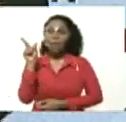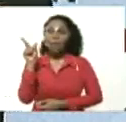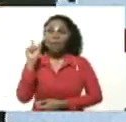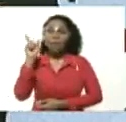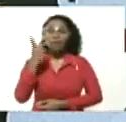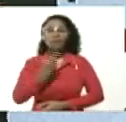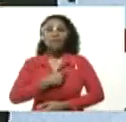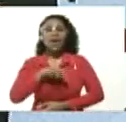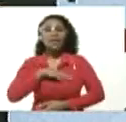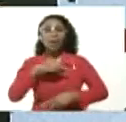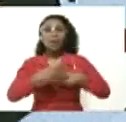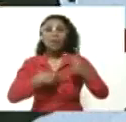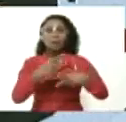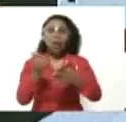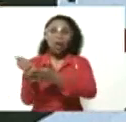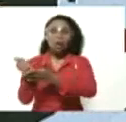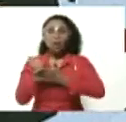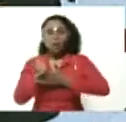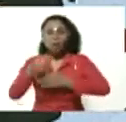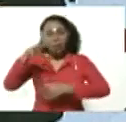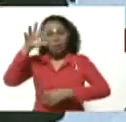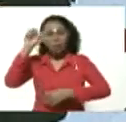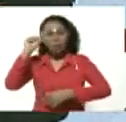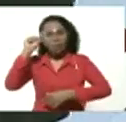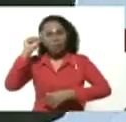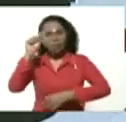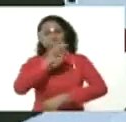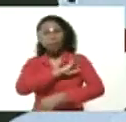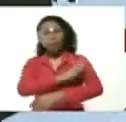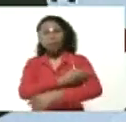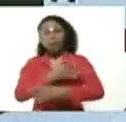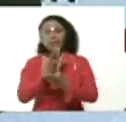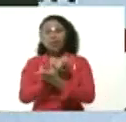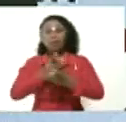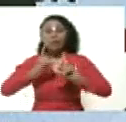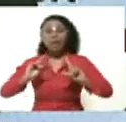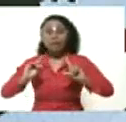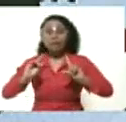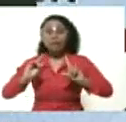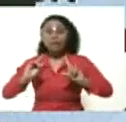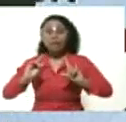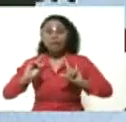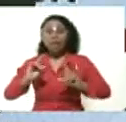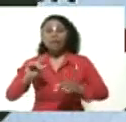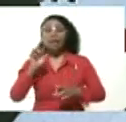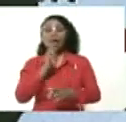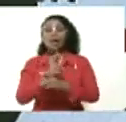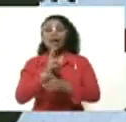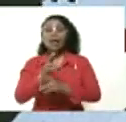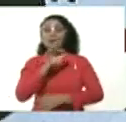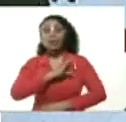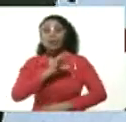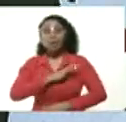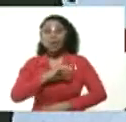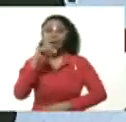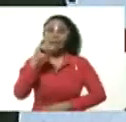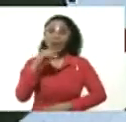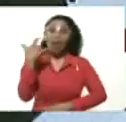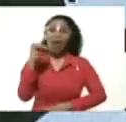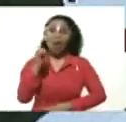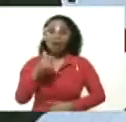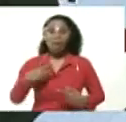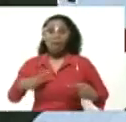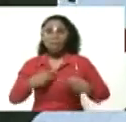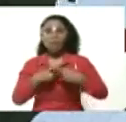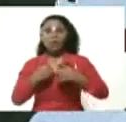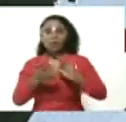falso proceso por ayudarnos a entender las potencialidades democráticas de las redes sociales. Y también hay un conflicto entre los que